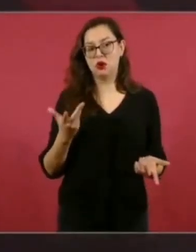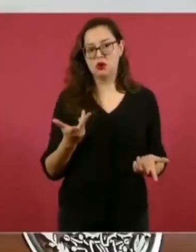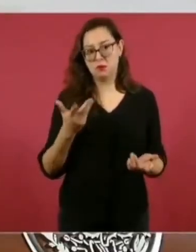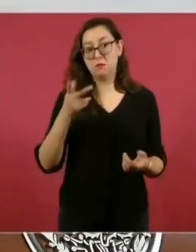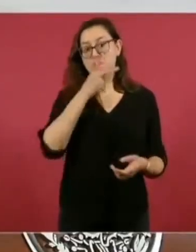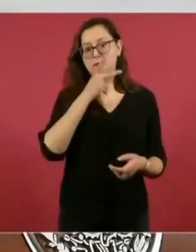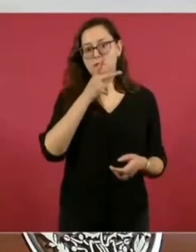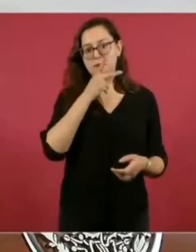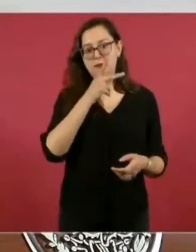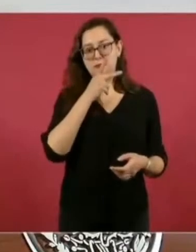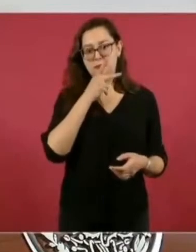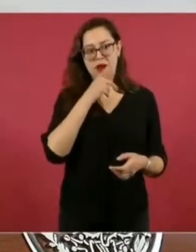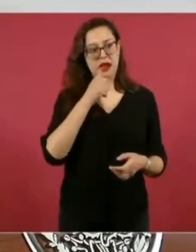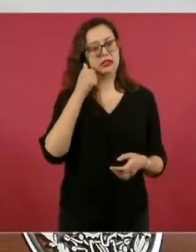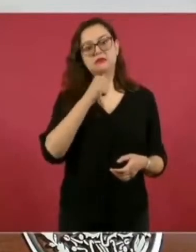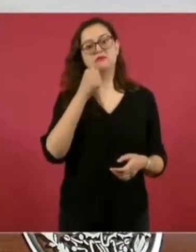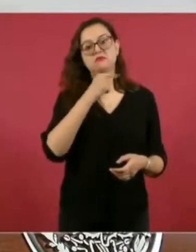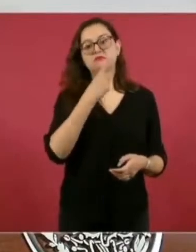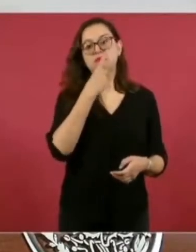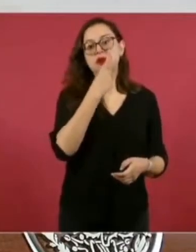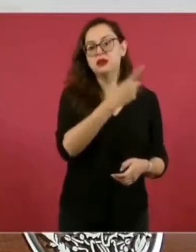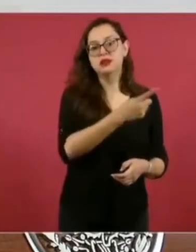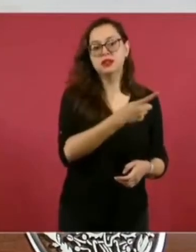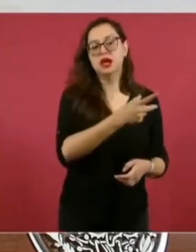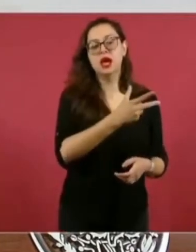decía que él era soldado del presidente.